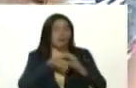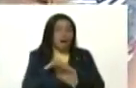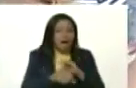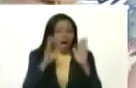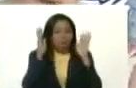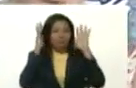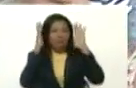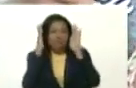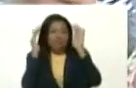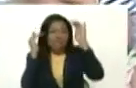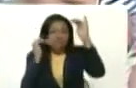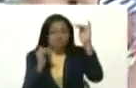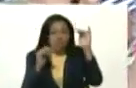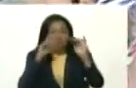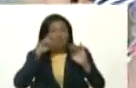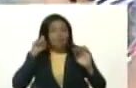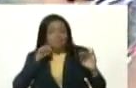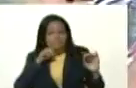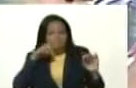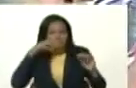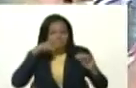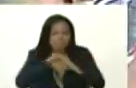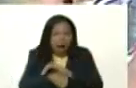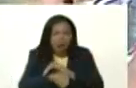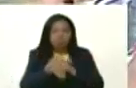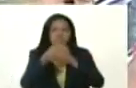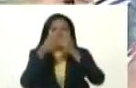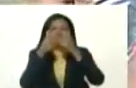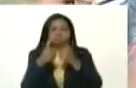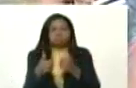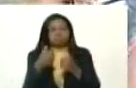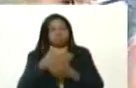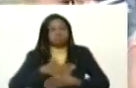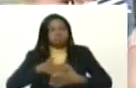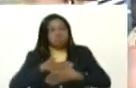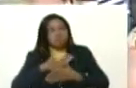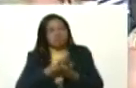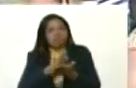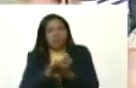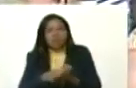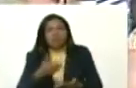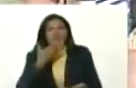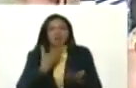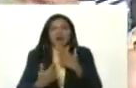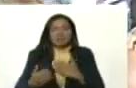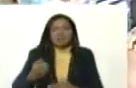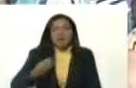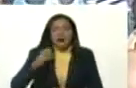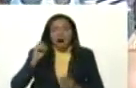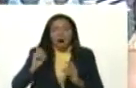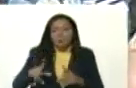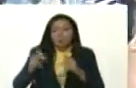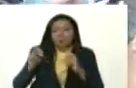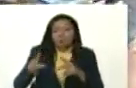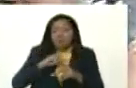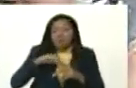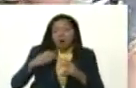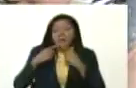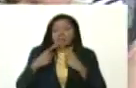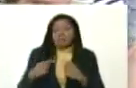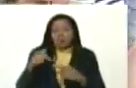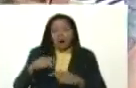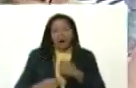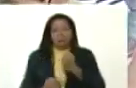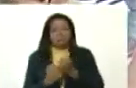canalizándole su parto seguro. Entonces aquí estamos, presidente, le damos gracias por esta oportunidad de tener este beneficio aquí en la base de